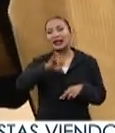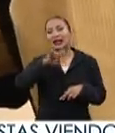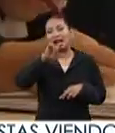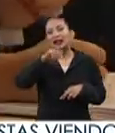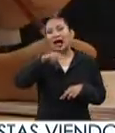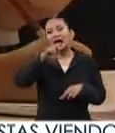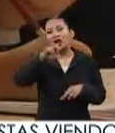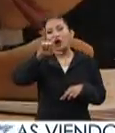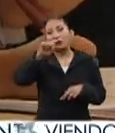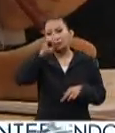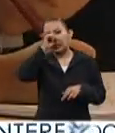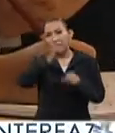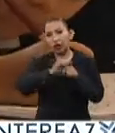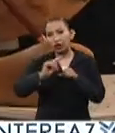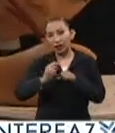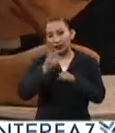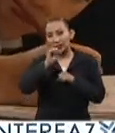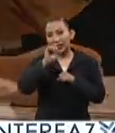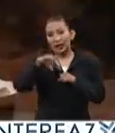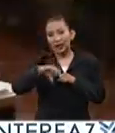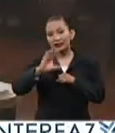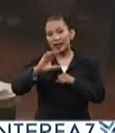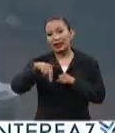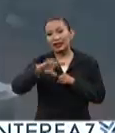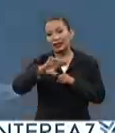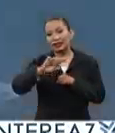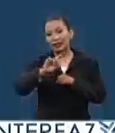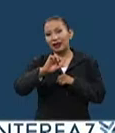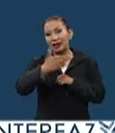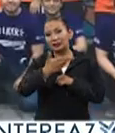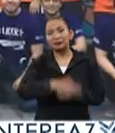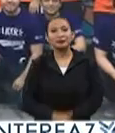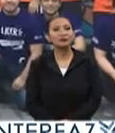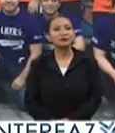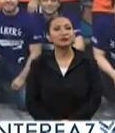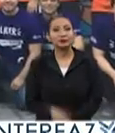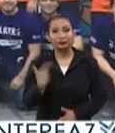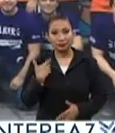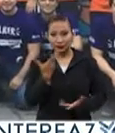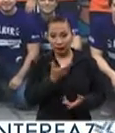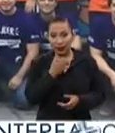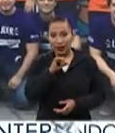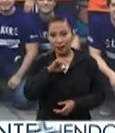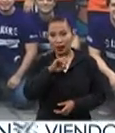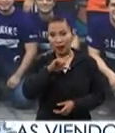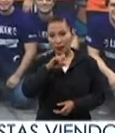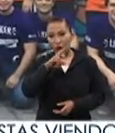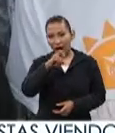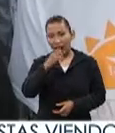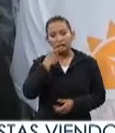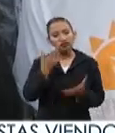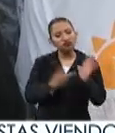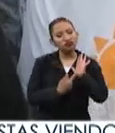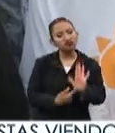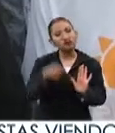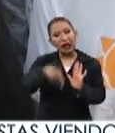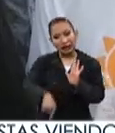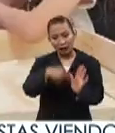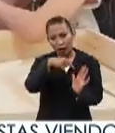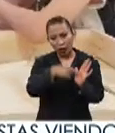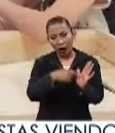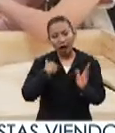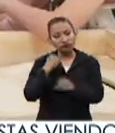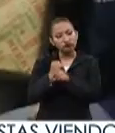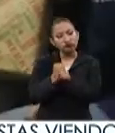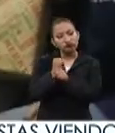Lobo, secretario técnico de la CNDH. Nuestro colaborador Emanuel Morales nos presenta en el estudio